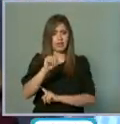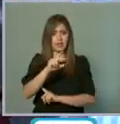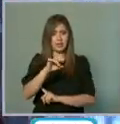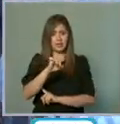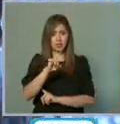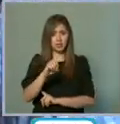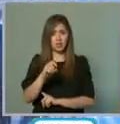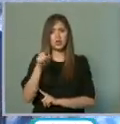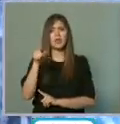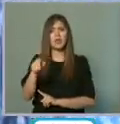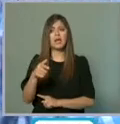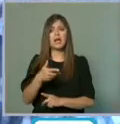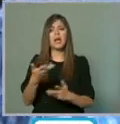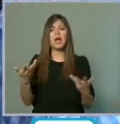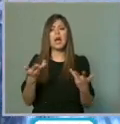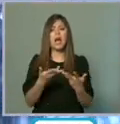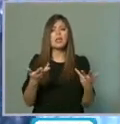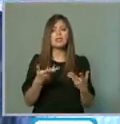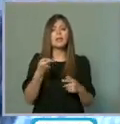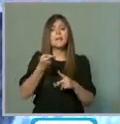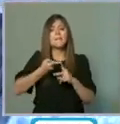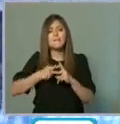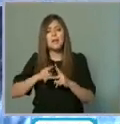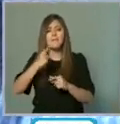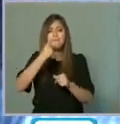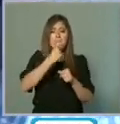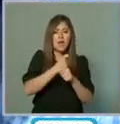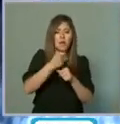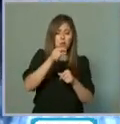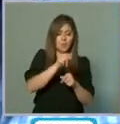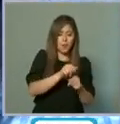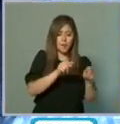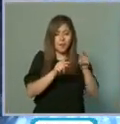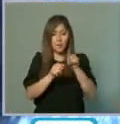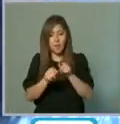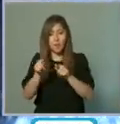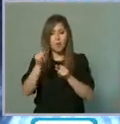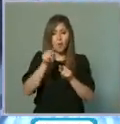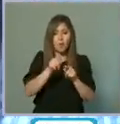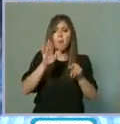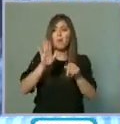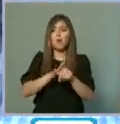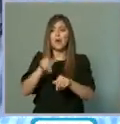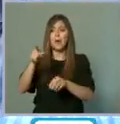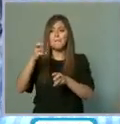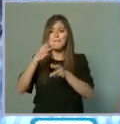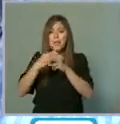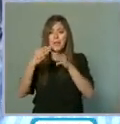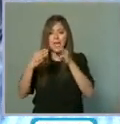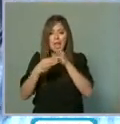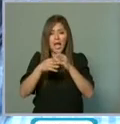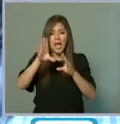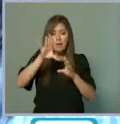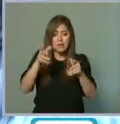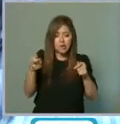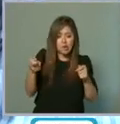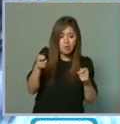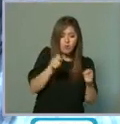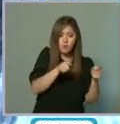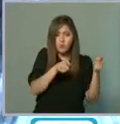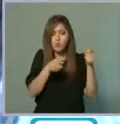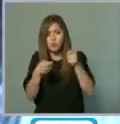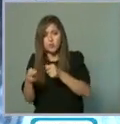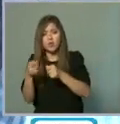se viene trabajando en pieza por pieza, porque como hay una cierta deformidad en el material, hay que irlo midiendo a que